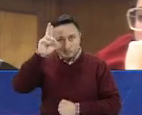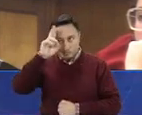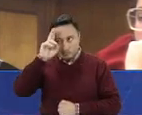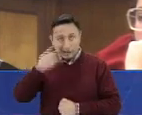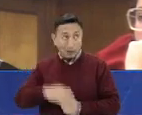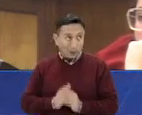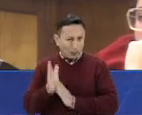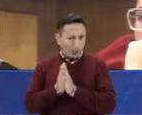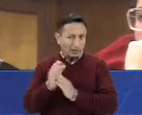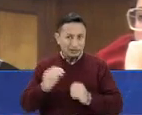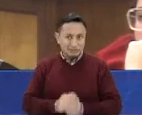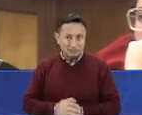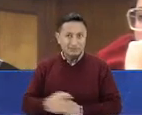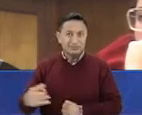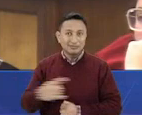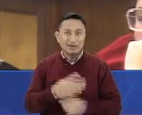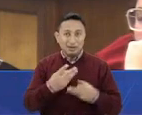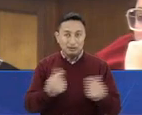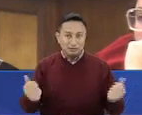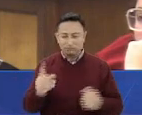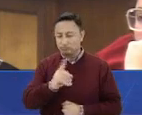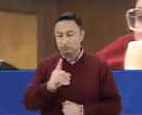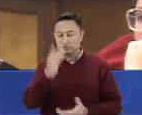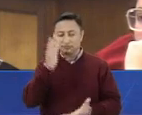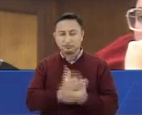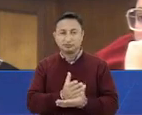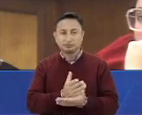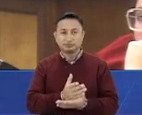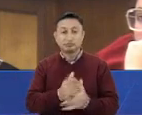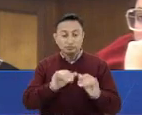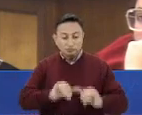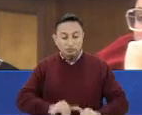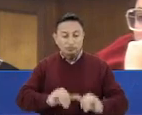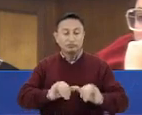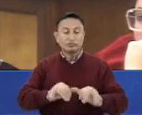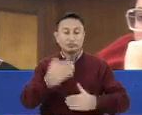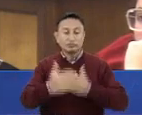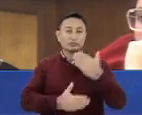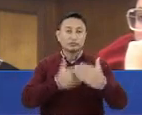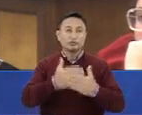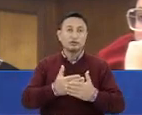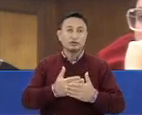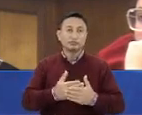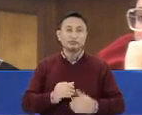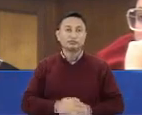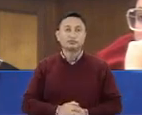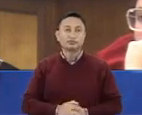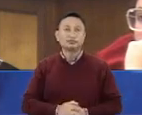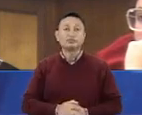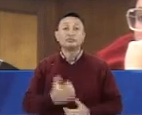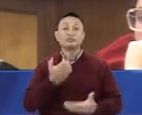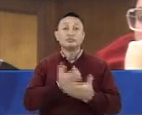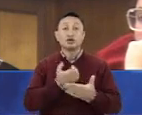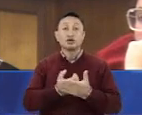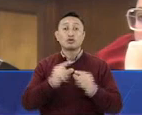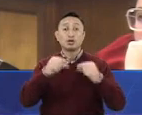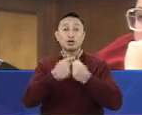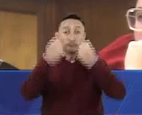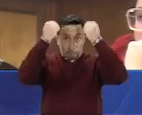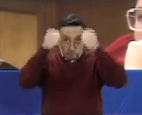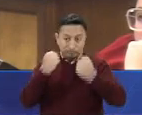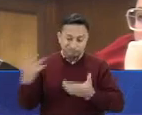leguleyada pueda deshacer lo avanzado y podamos, sin lugar a duda, acorralar económicamente a